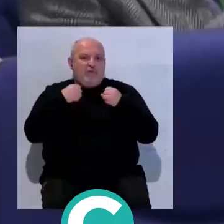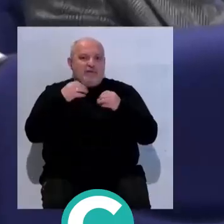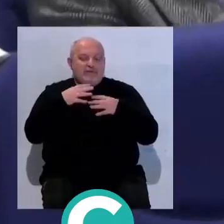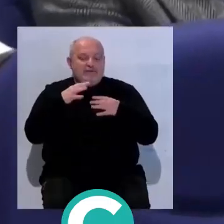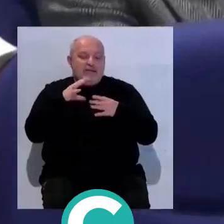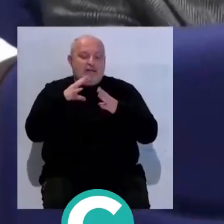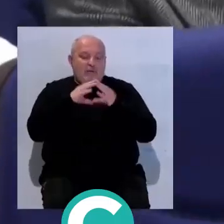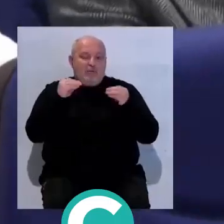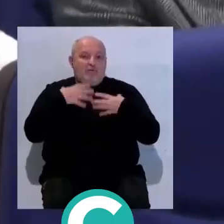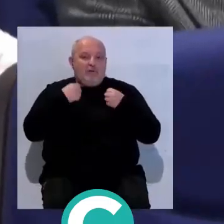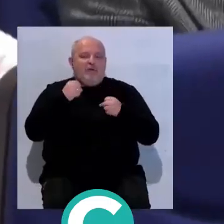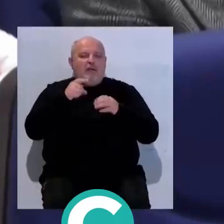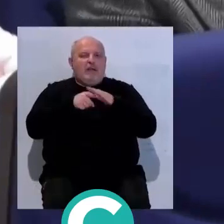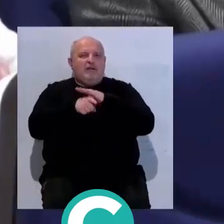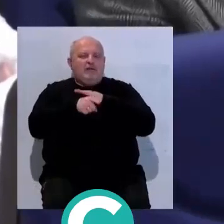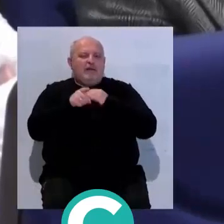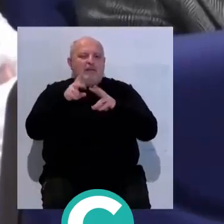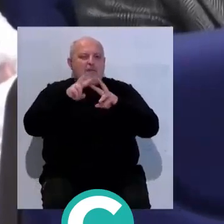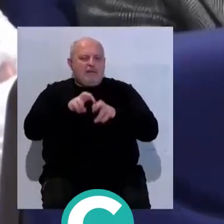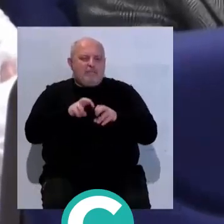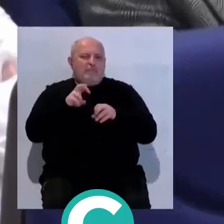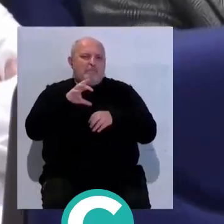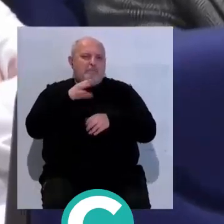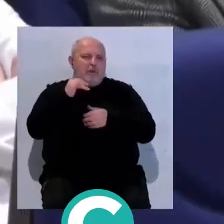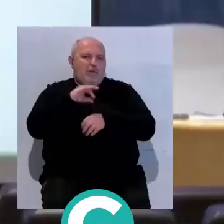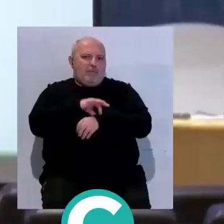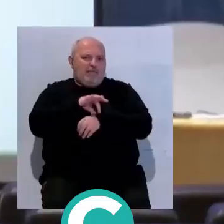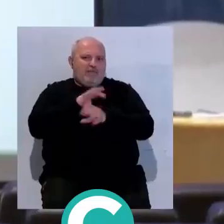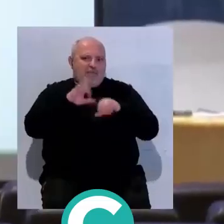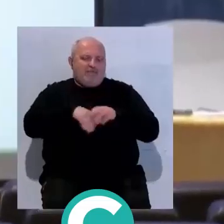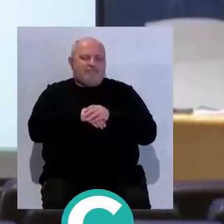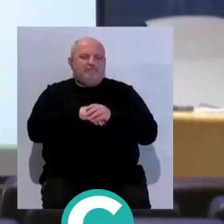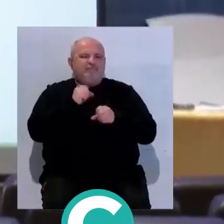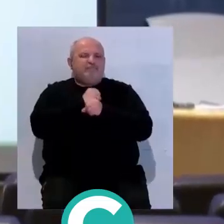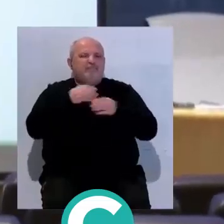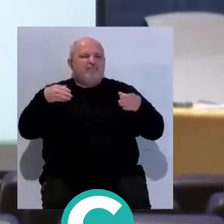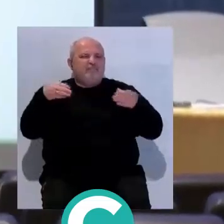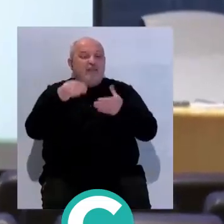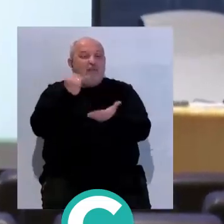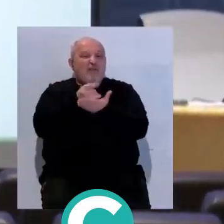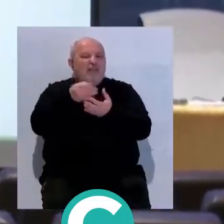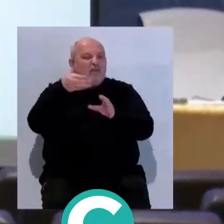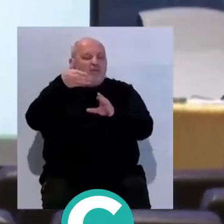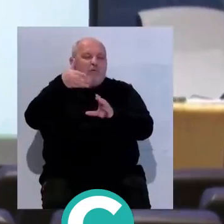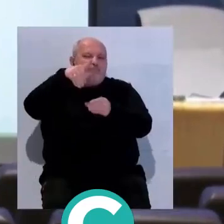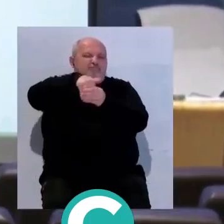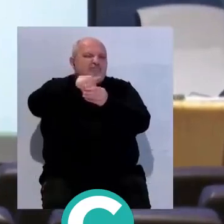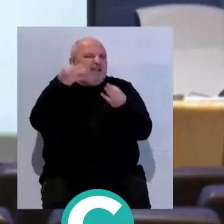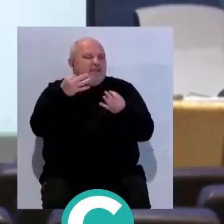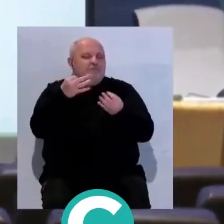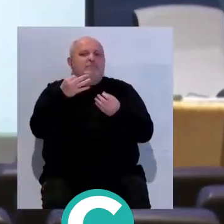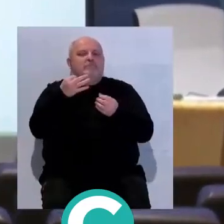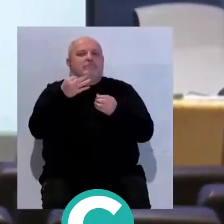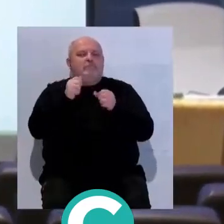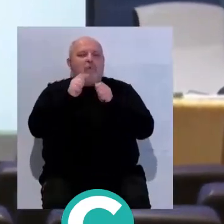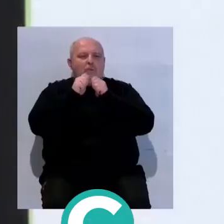Salud y la Fundación para la Gestión de la Investigación Biomédica de Cádiz. La labor investigadora del instituto también contribuye en